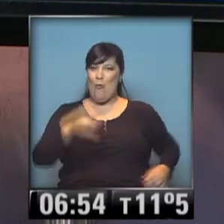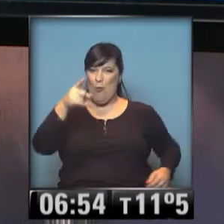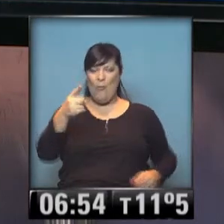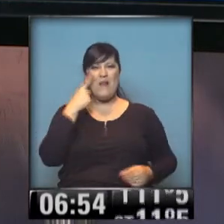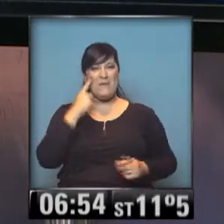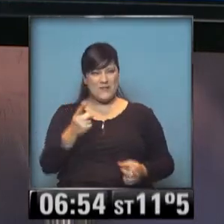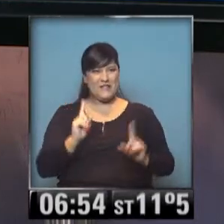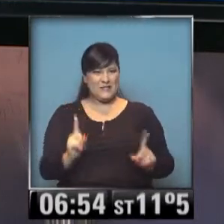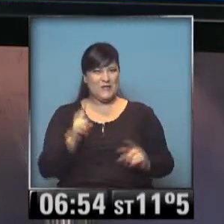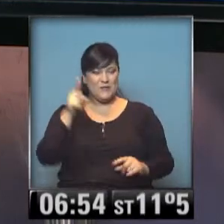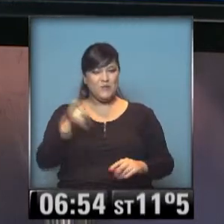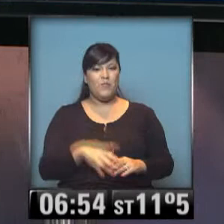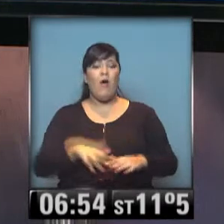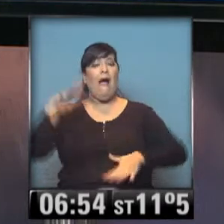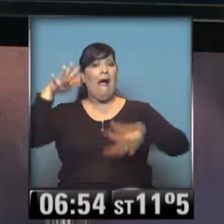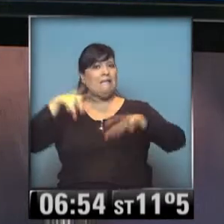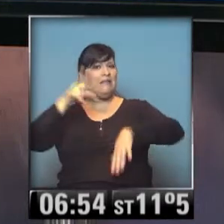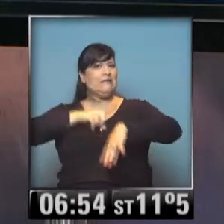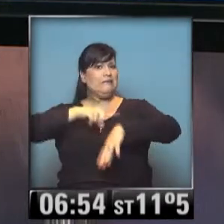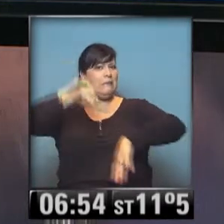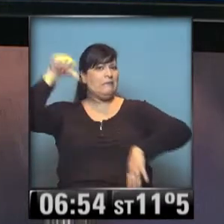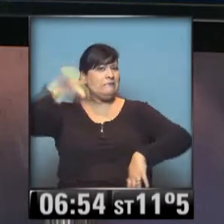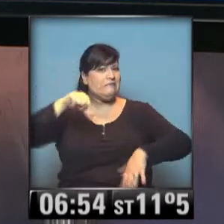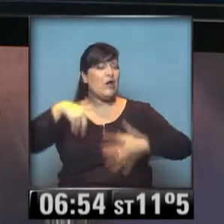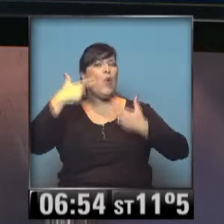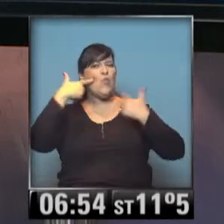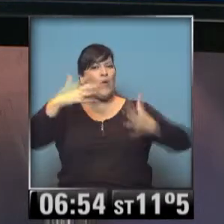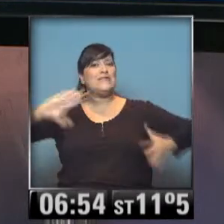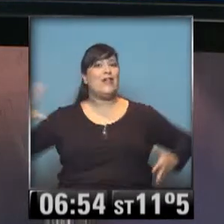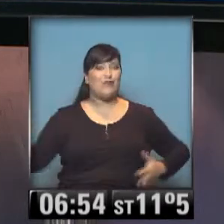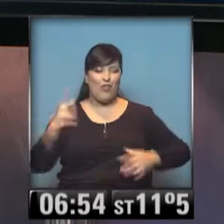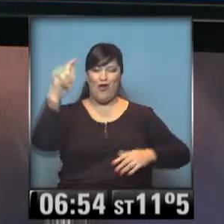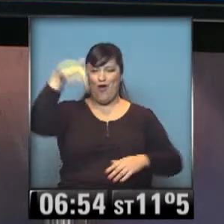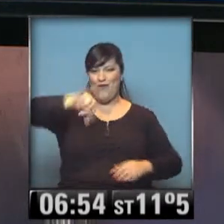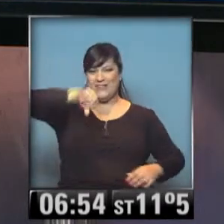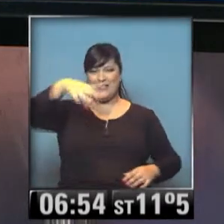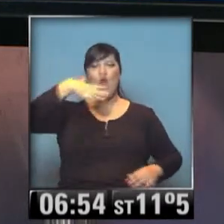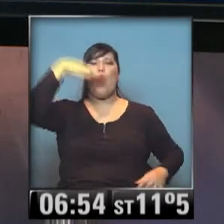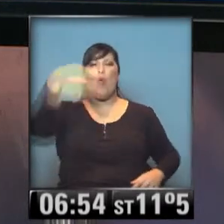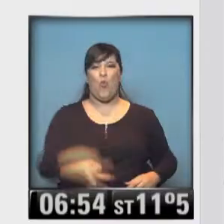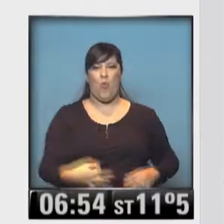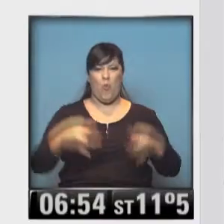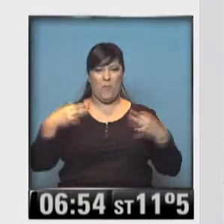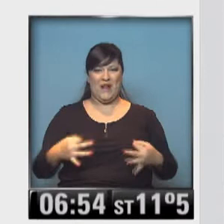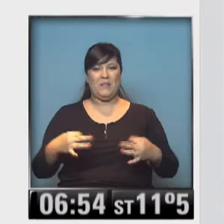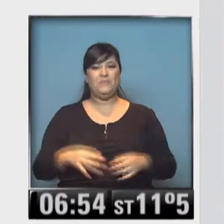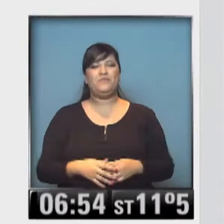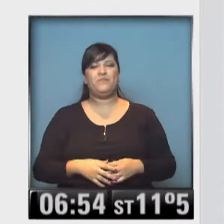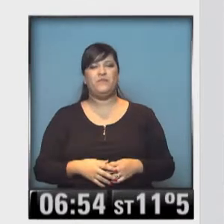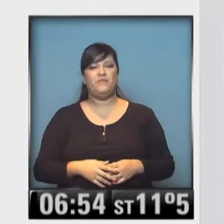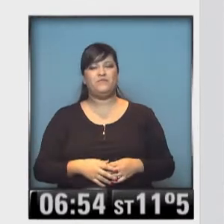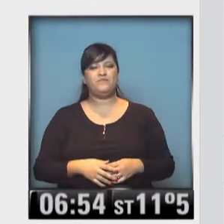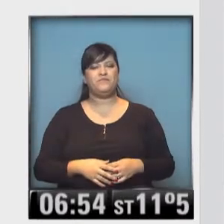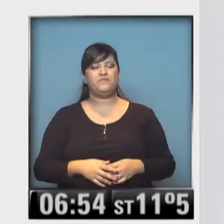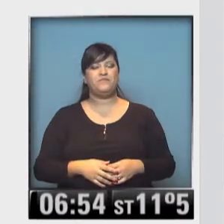estamos cumpliendo. Es que a veces no llegamos con mostrar todos los mensajes. Tratamos de mostrar todo lo que podemos, ¿eh? Y qué